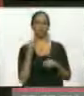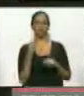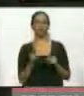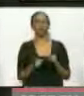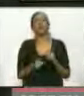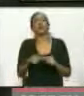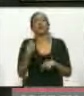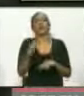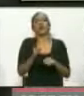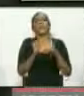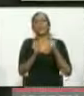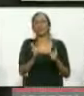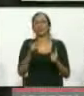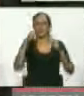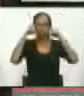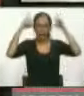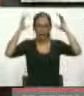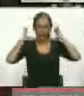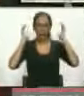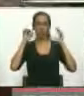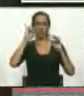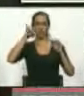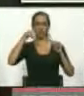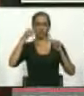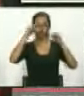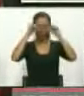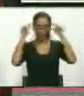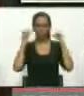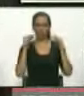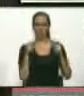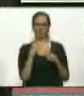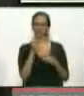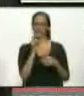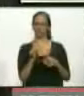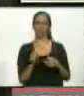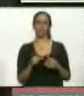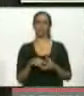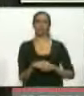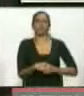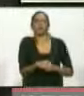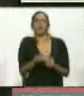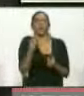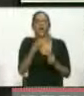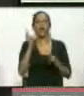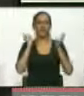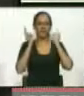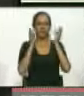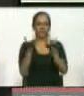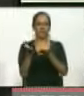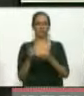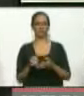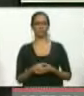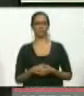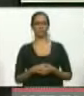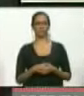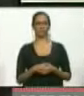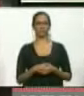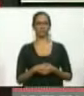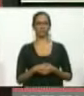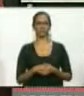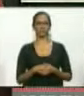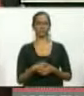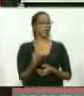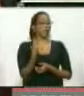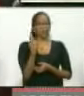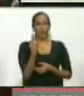bueno empezó ramo salud después julio borges después otro personaje ahí después llega el pelafustán éste que lo